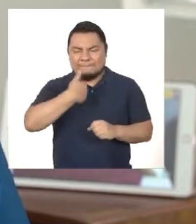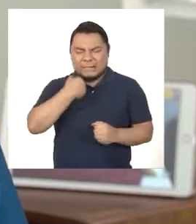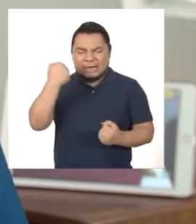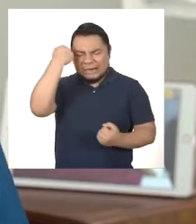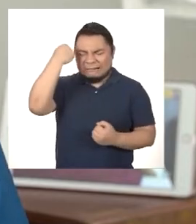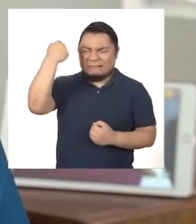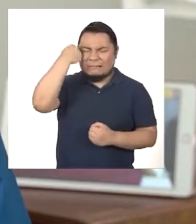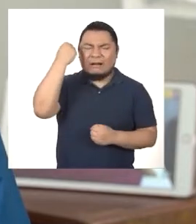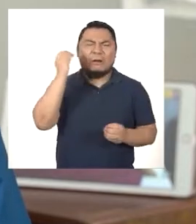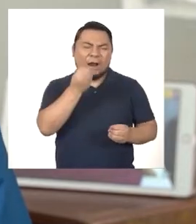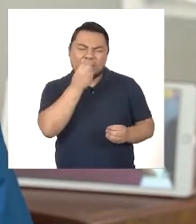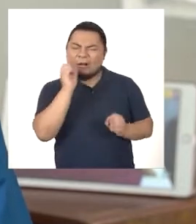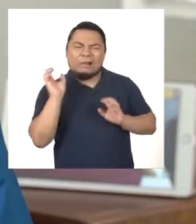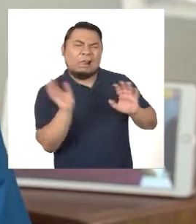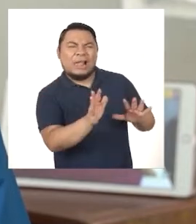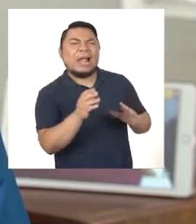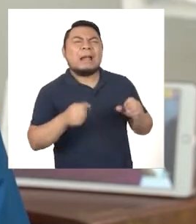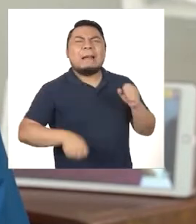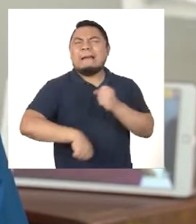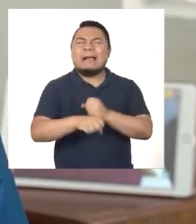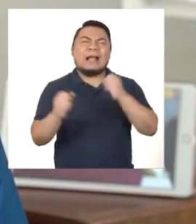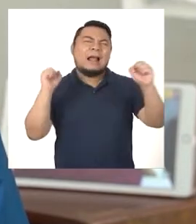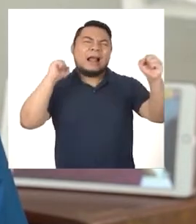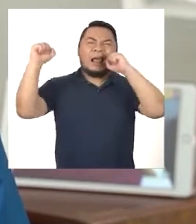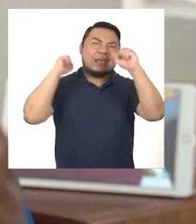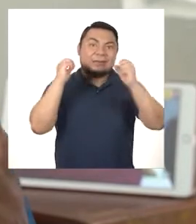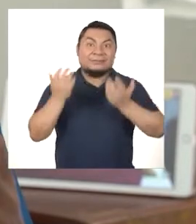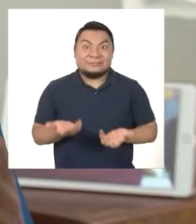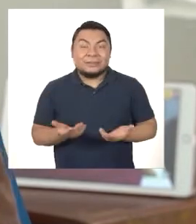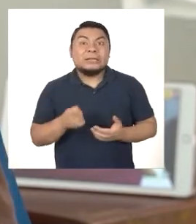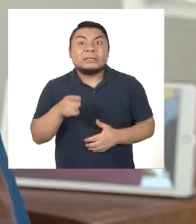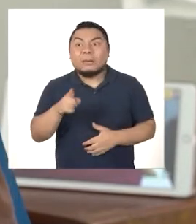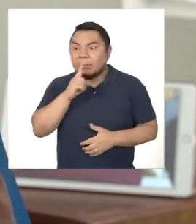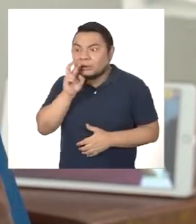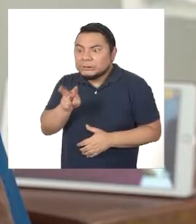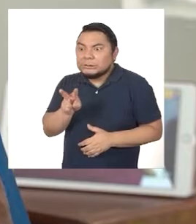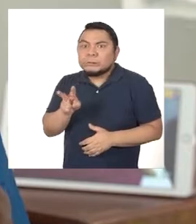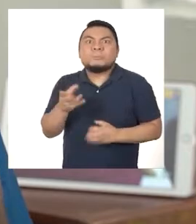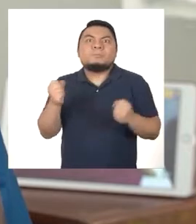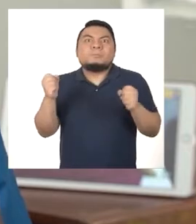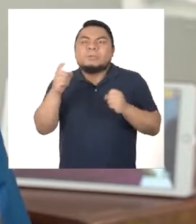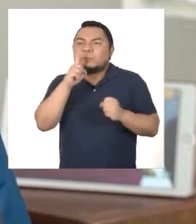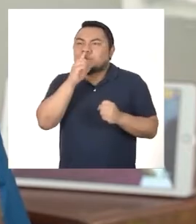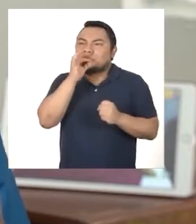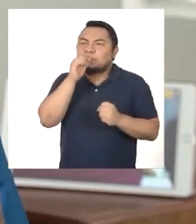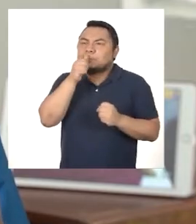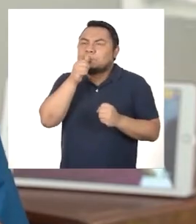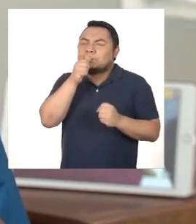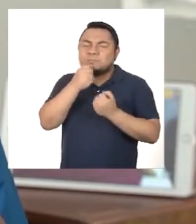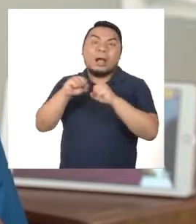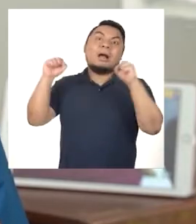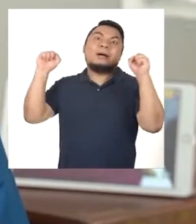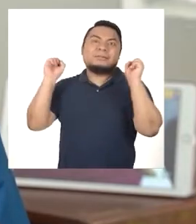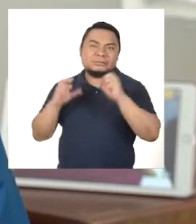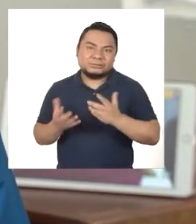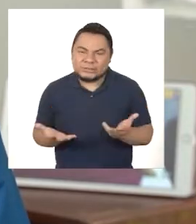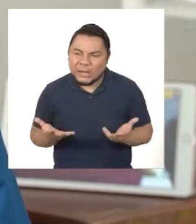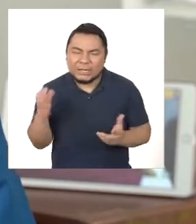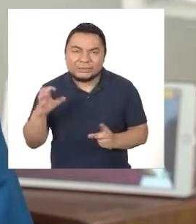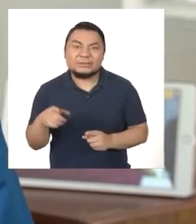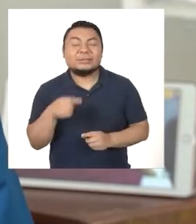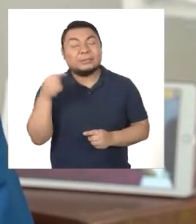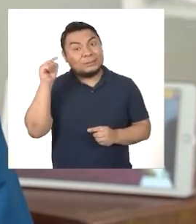o no comen, y muchas conductas que a los padres les colman la paciencia. Y esa es la palabra clave. Quisiera